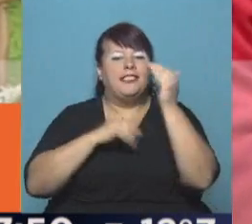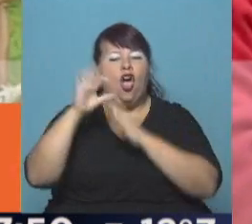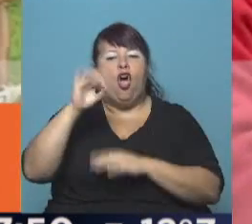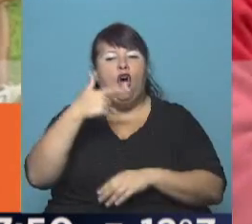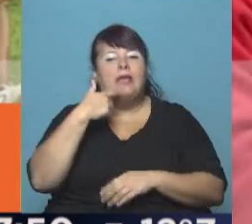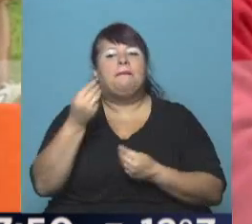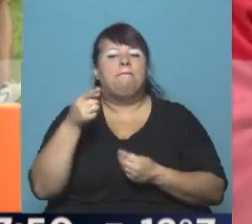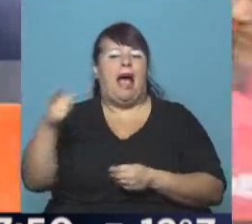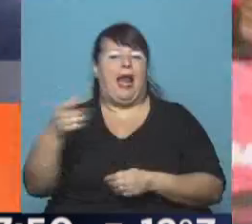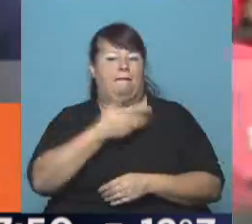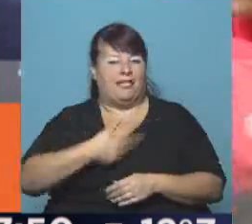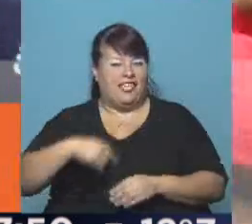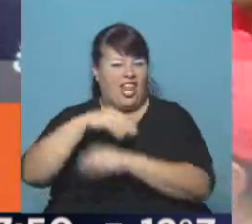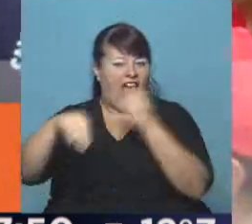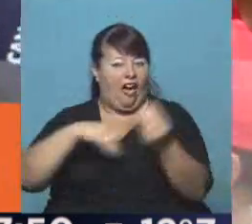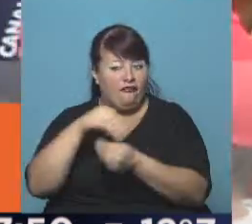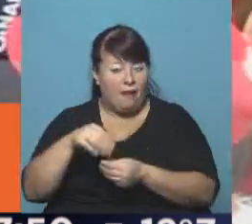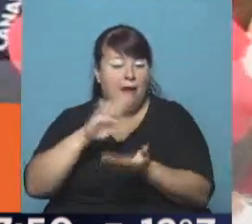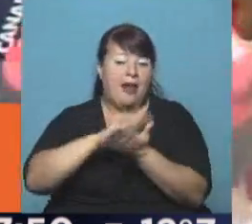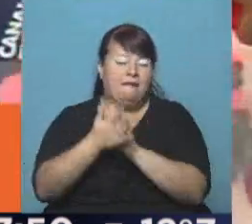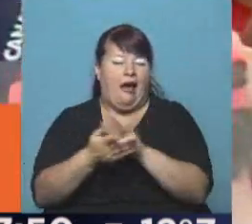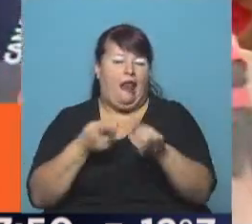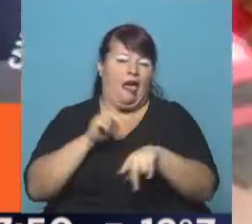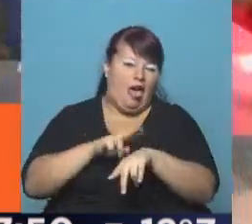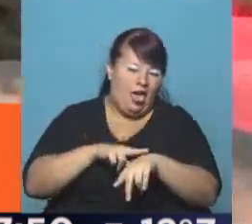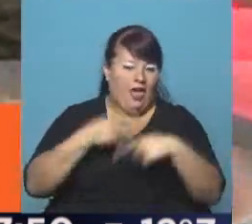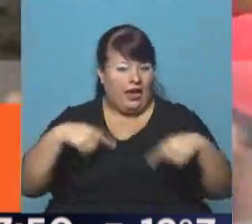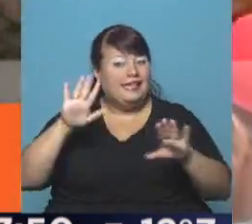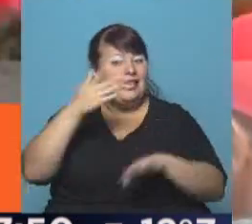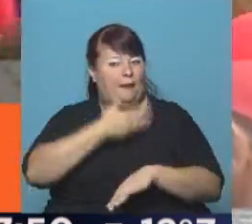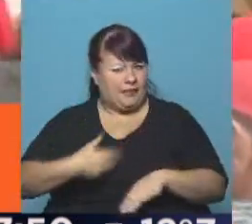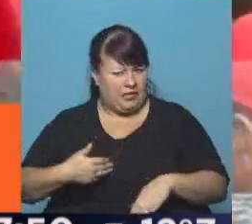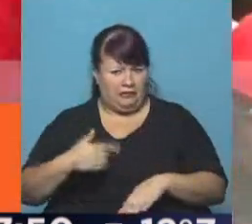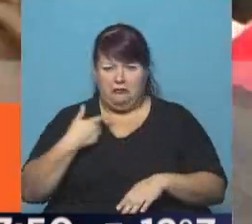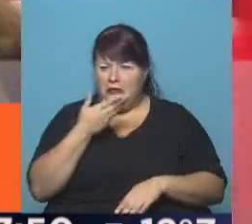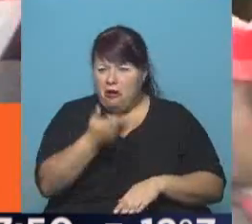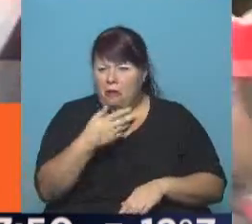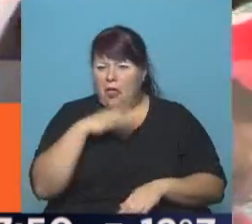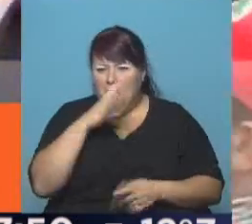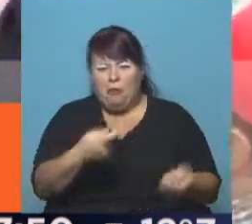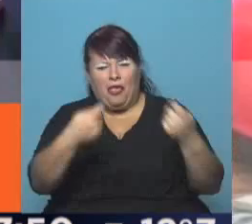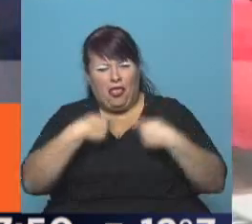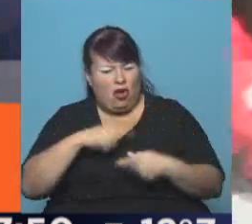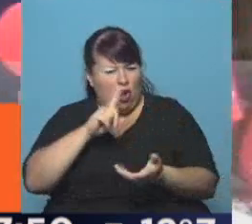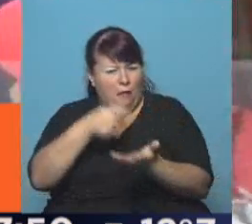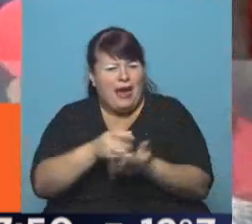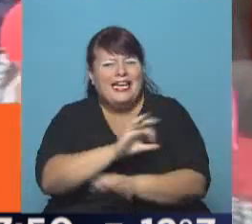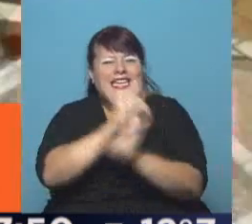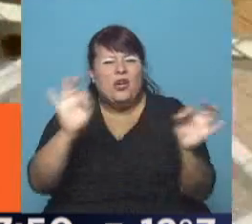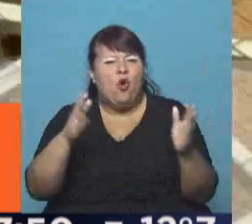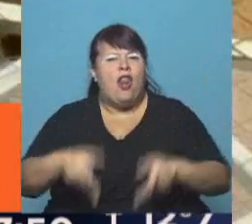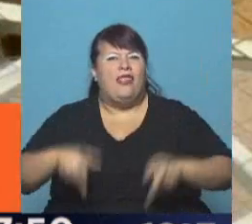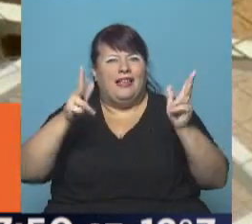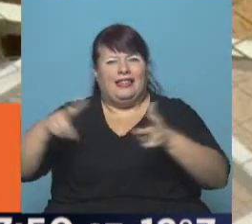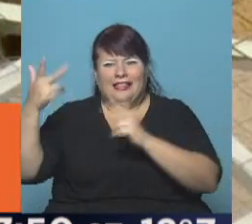OAS para uso del presidente y su familia a cambio de favores cuando estaba en el poder. No solicité, no recibí, no pagué ningún triplex,